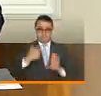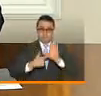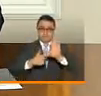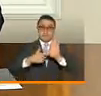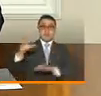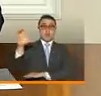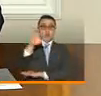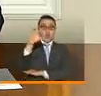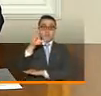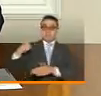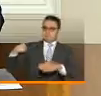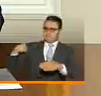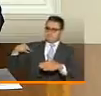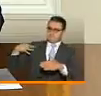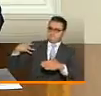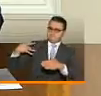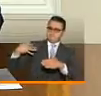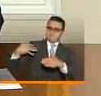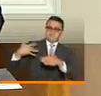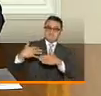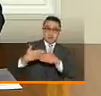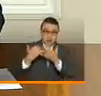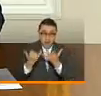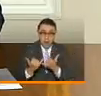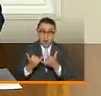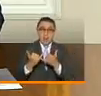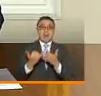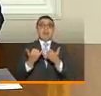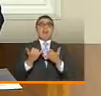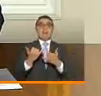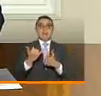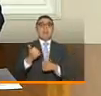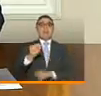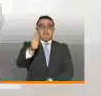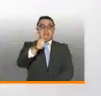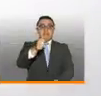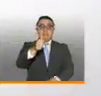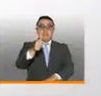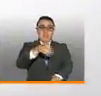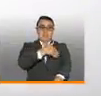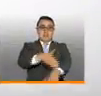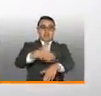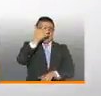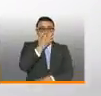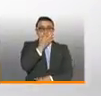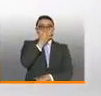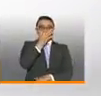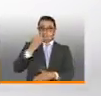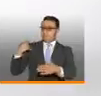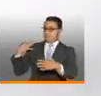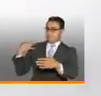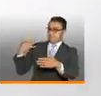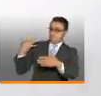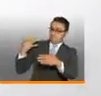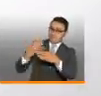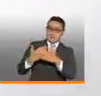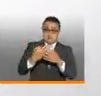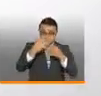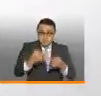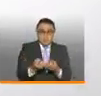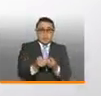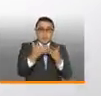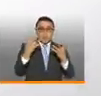país superó en los últimos días ya los 10 millones de pruebas realizadas, para ser más